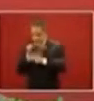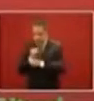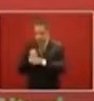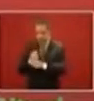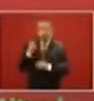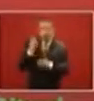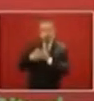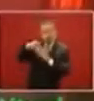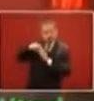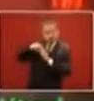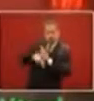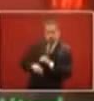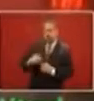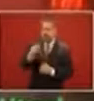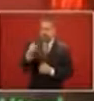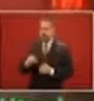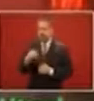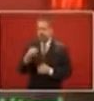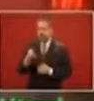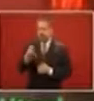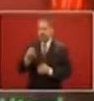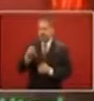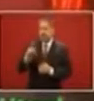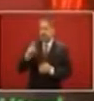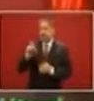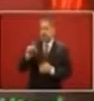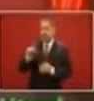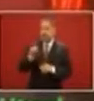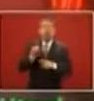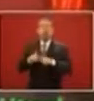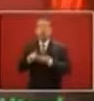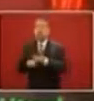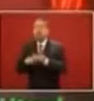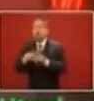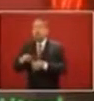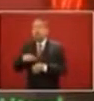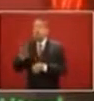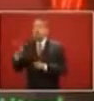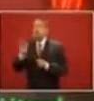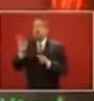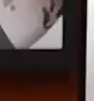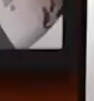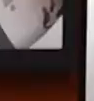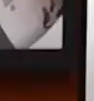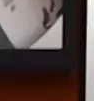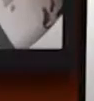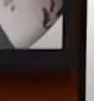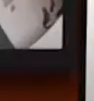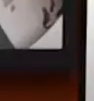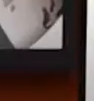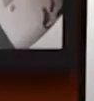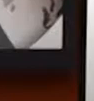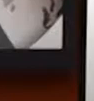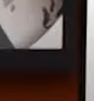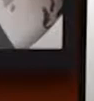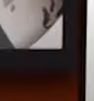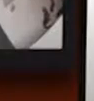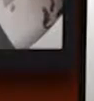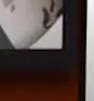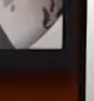de emergencia, pues él debería de tener la suficiente ética para decir, me voy. Pero mira, tenemos porque un problema. Pero hay un problema, mi querido